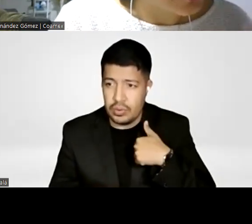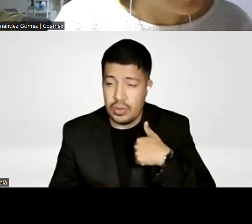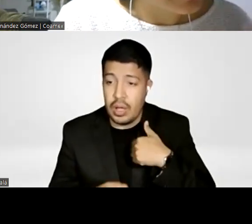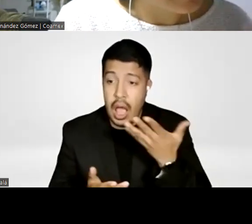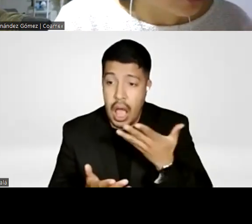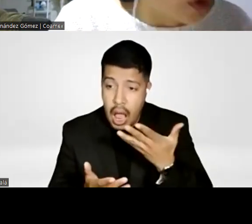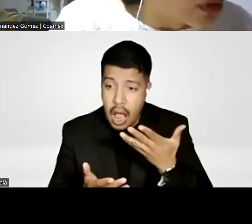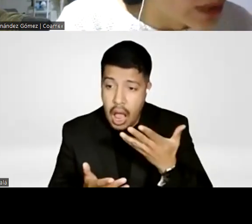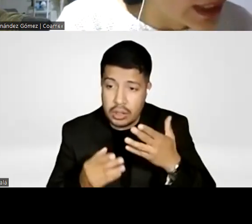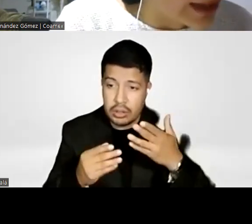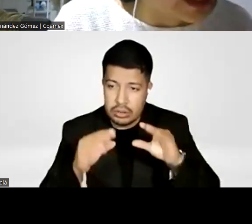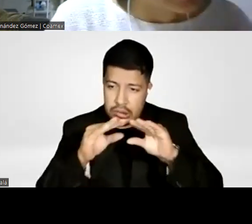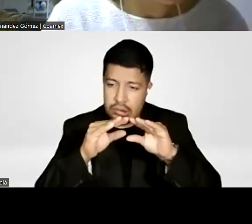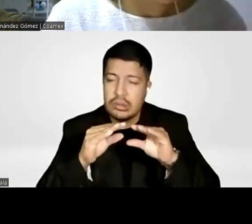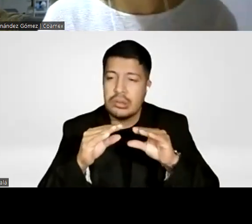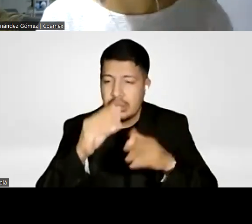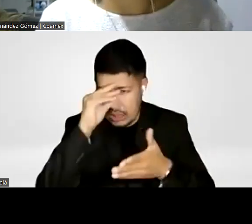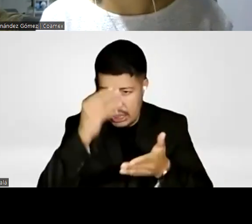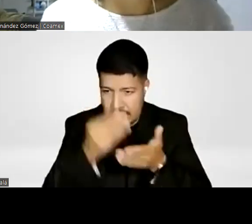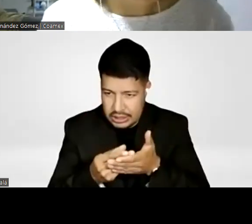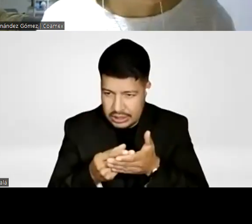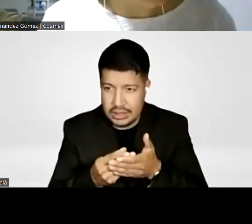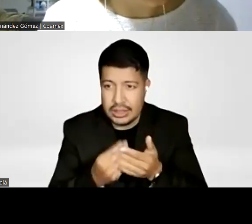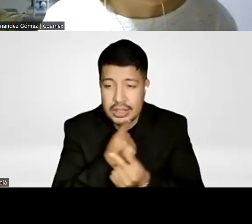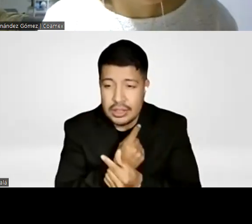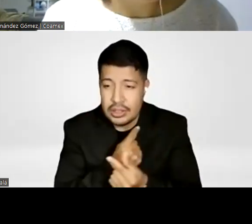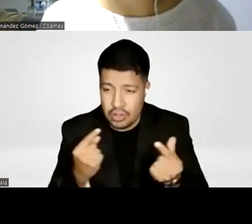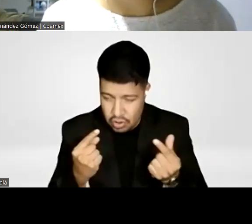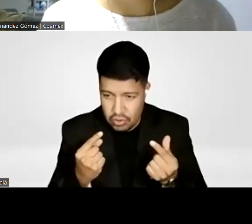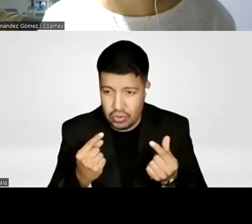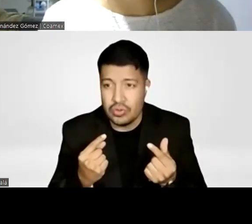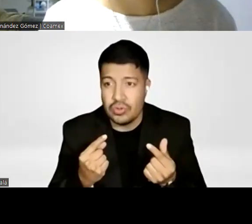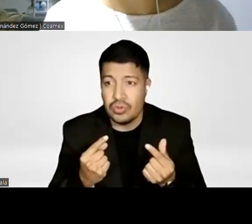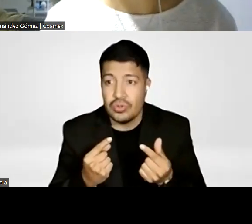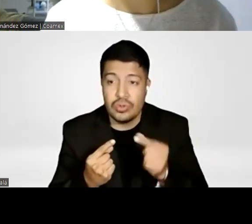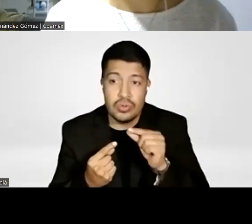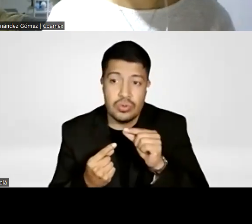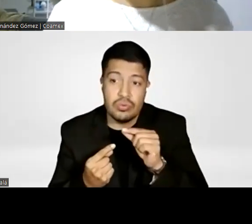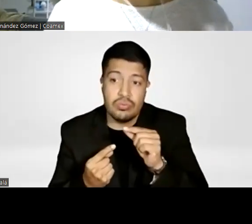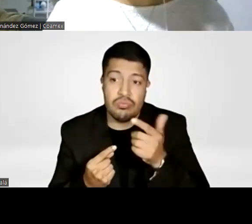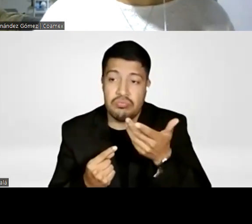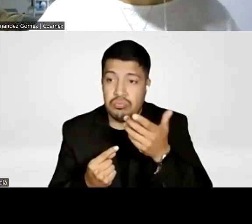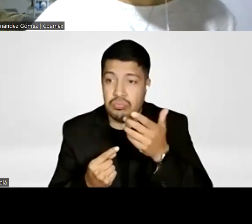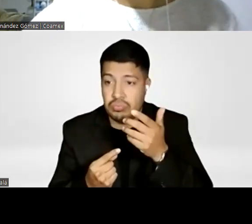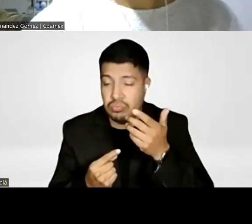con comorbilidad en discapacidad visual y autismo. ¿Qué consejos podrían darme?